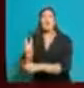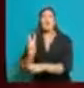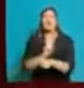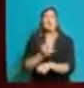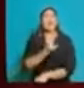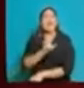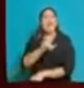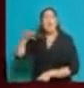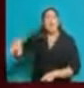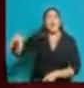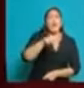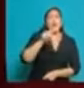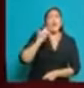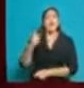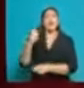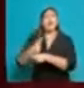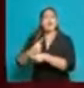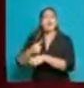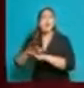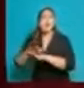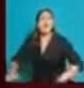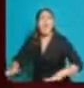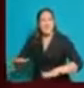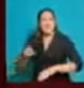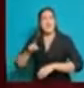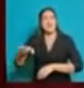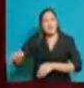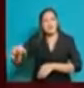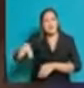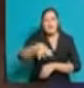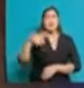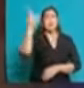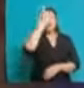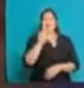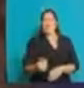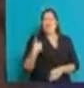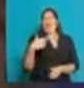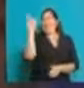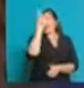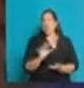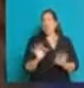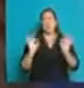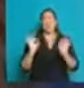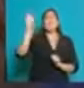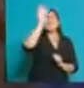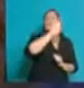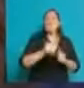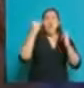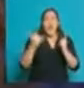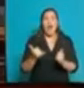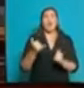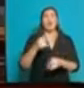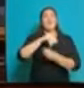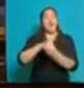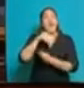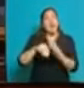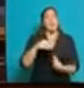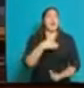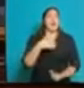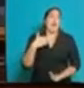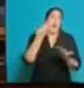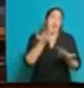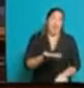1.614 espacios de primera infancia construidos en todo el país, mientras sus familias, especialmente sus